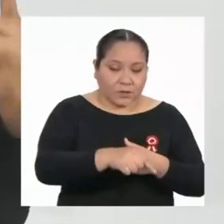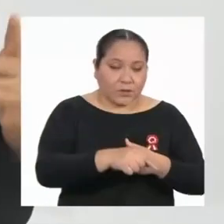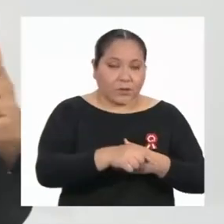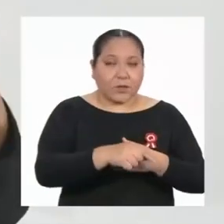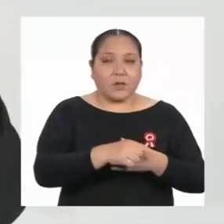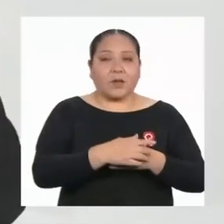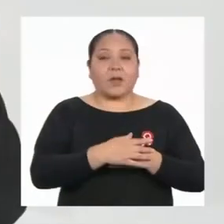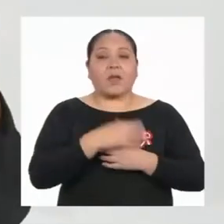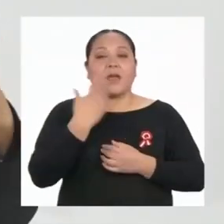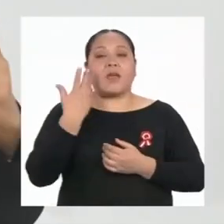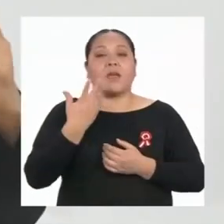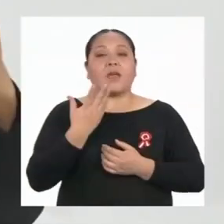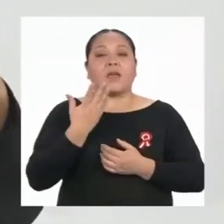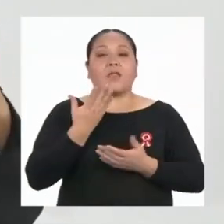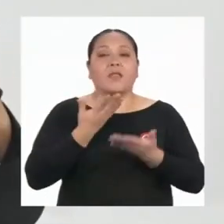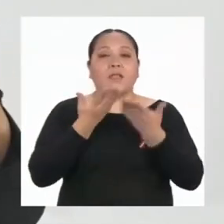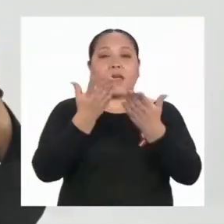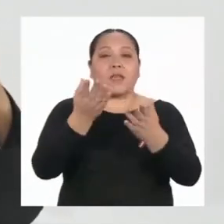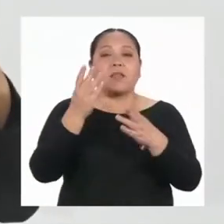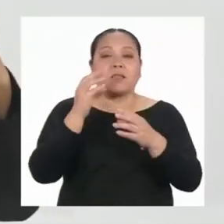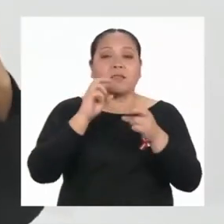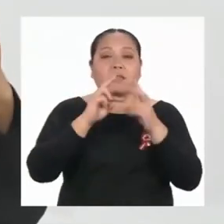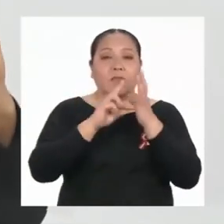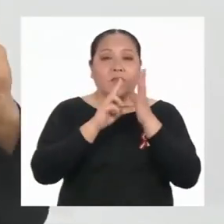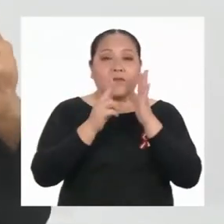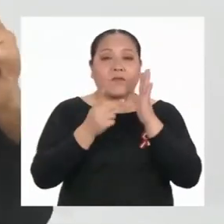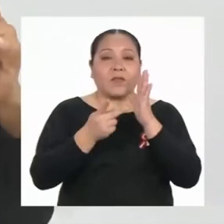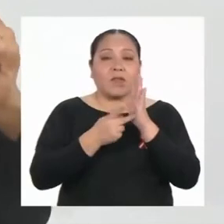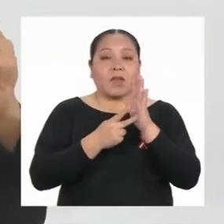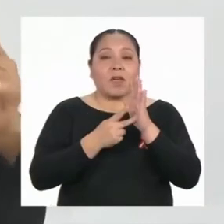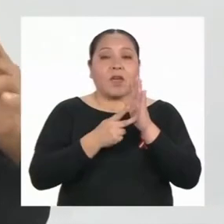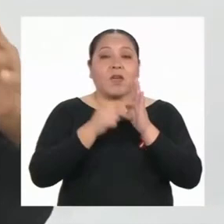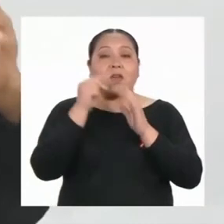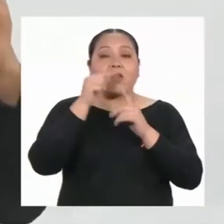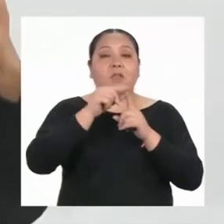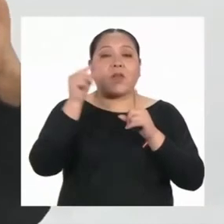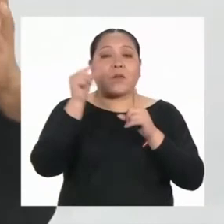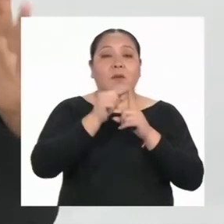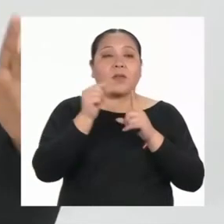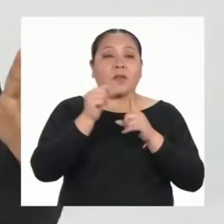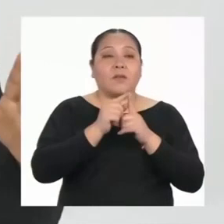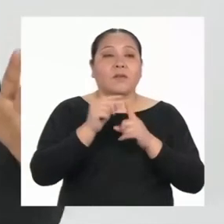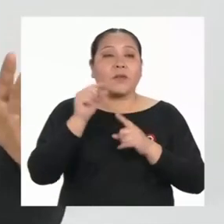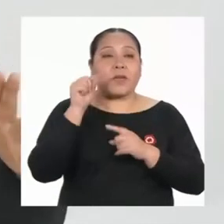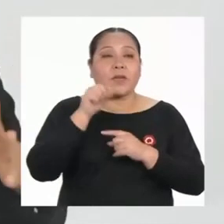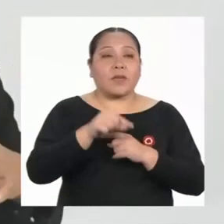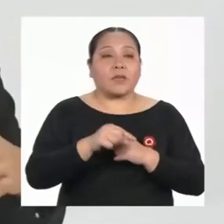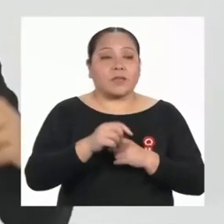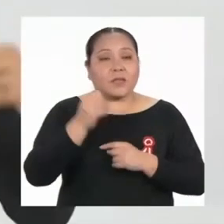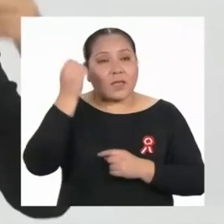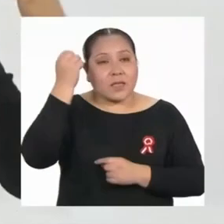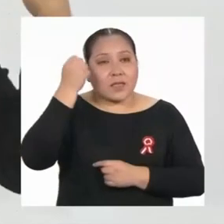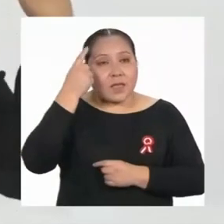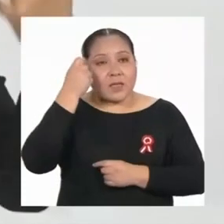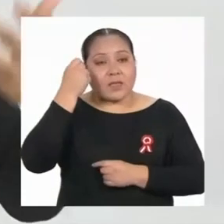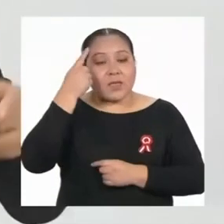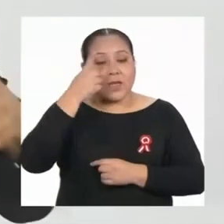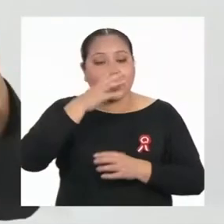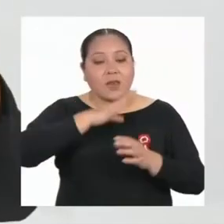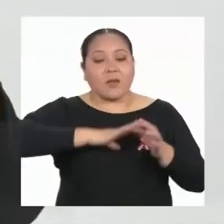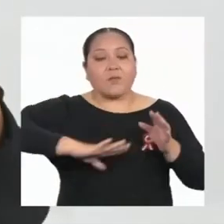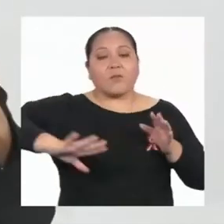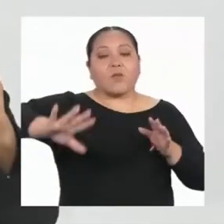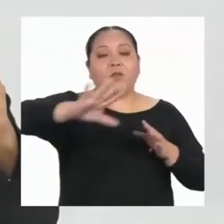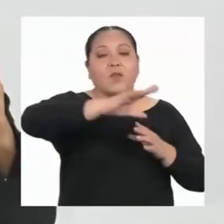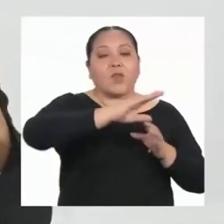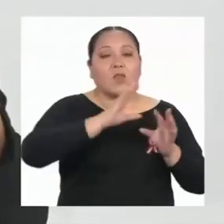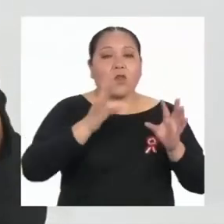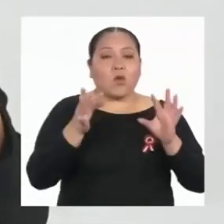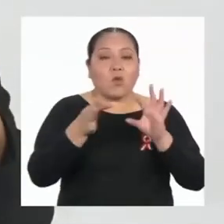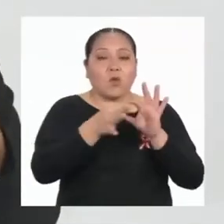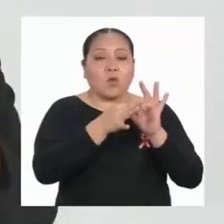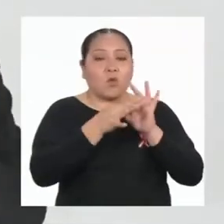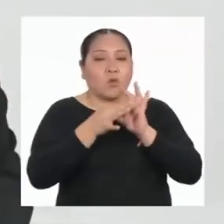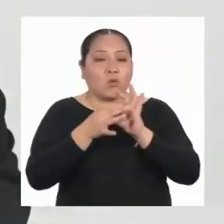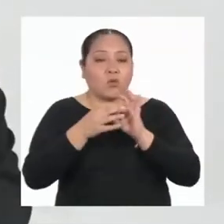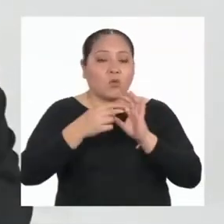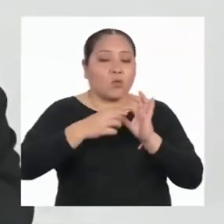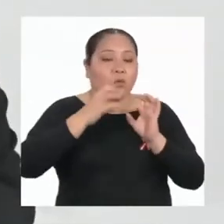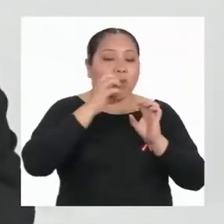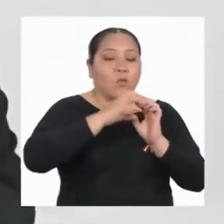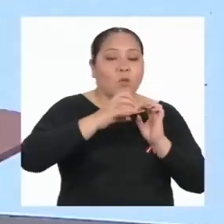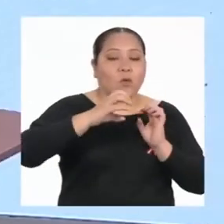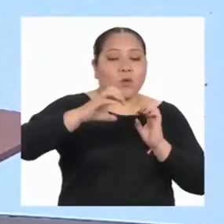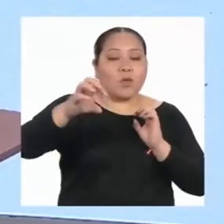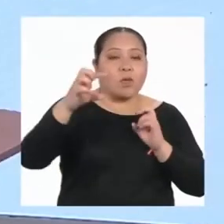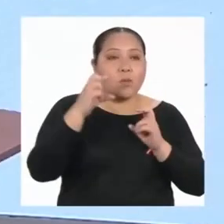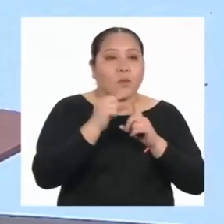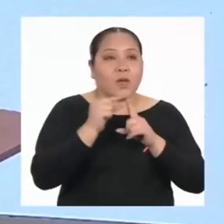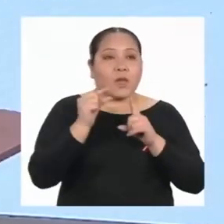el significado de una palabra es inferirla por el contexto o mediante el análisis